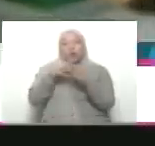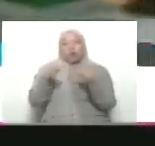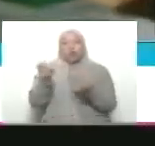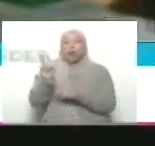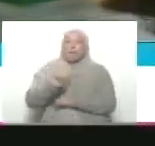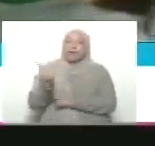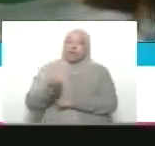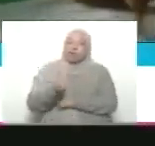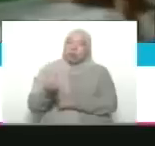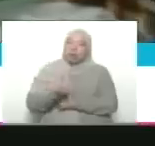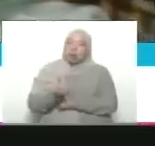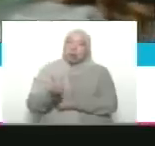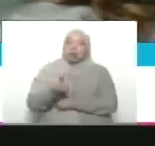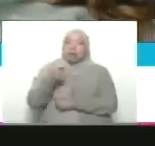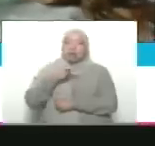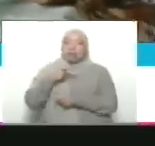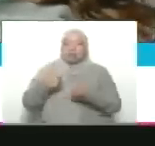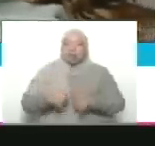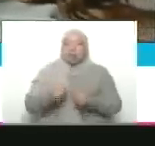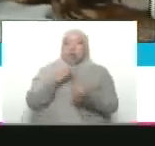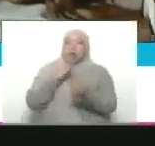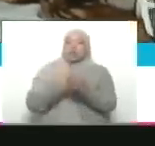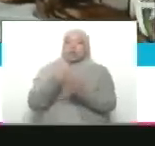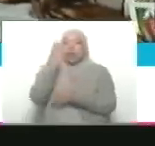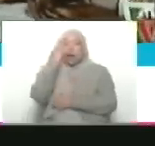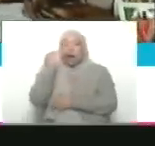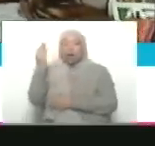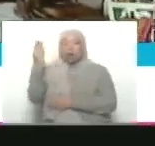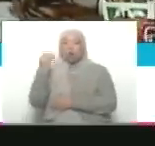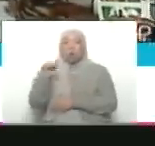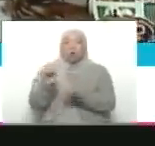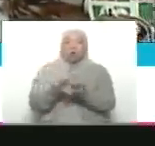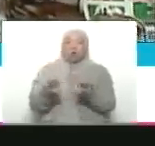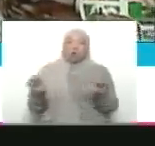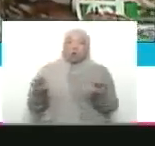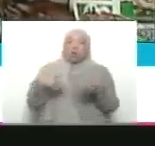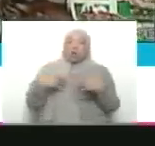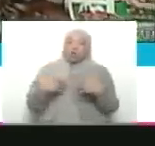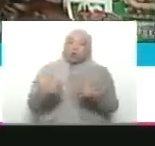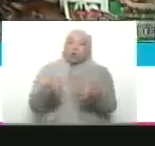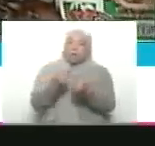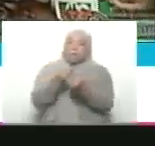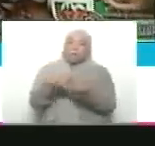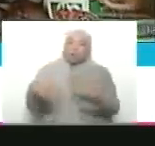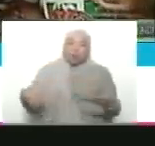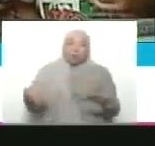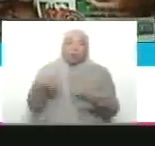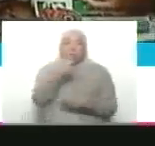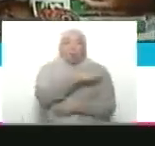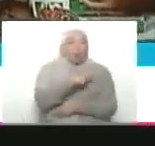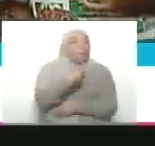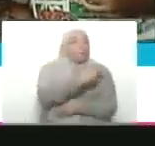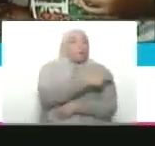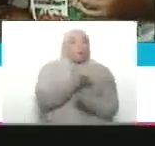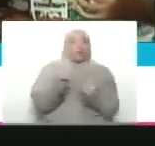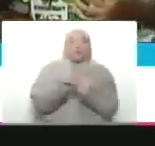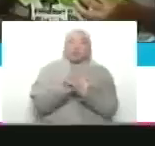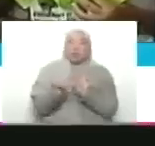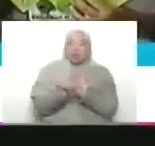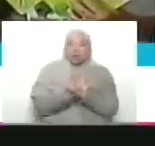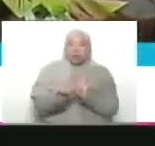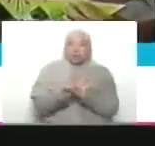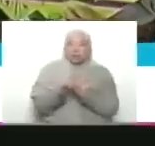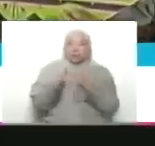Venezuela mis hijos gracias a Dios cuentan con una salud pública el hospital aquí super cerca del